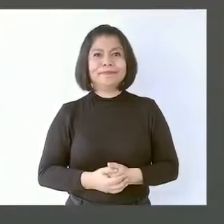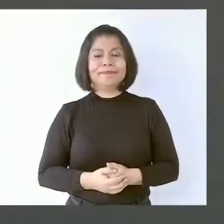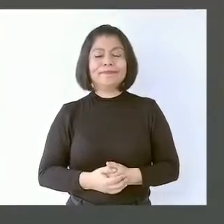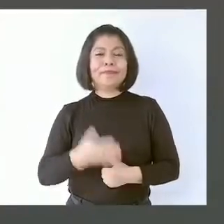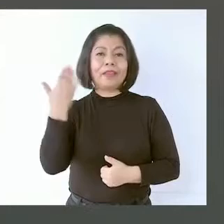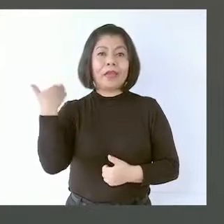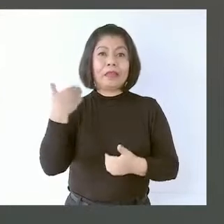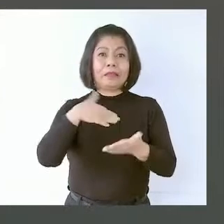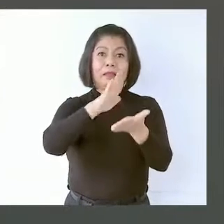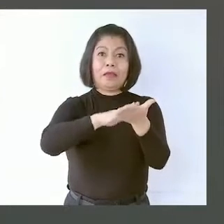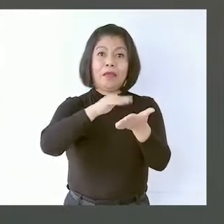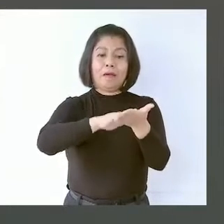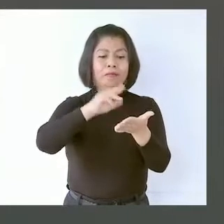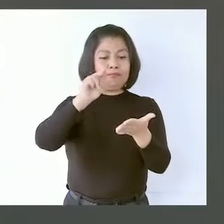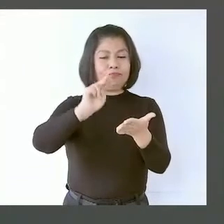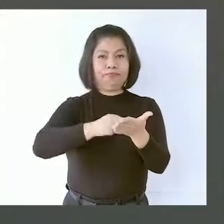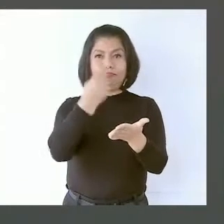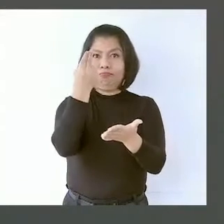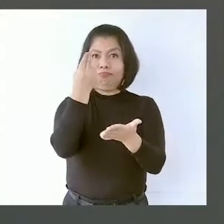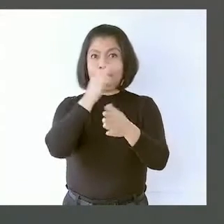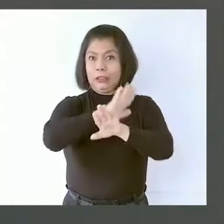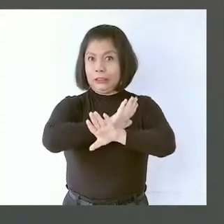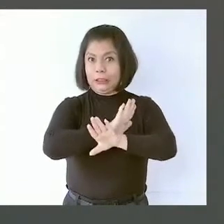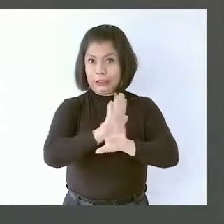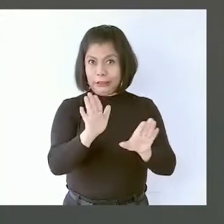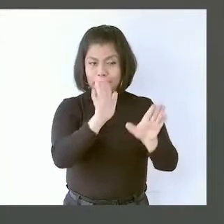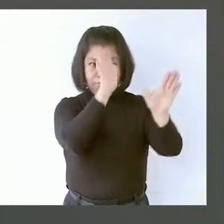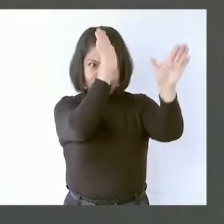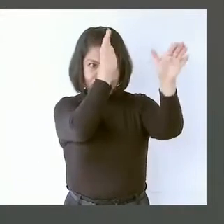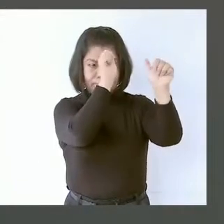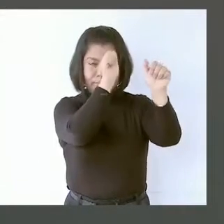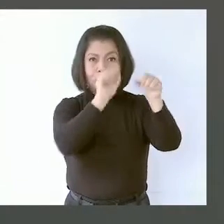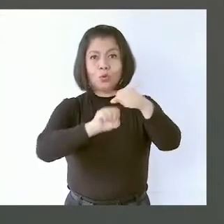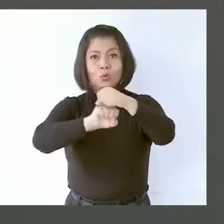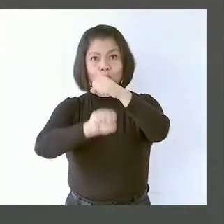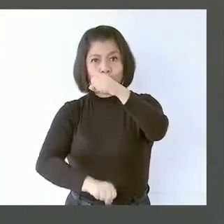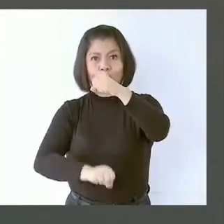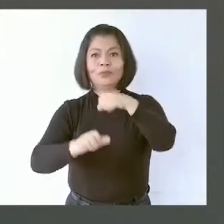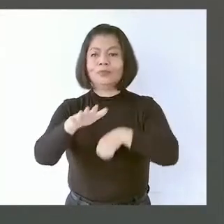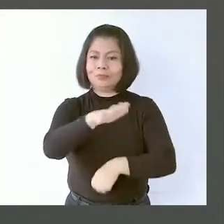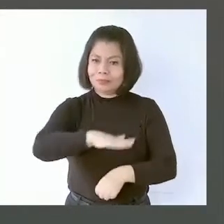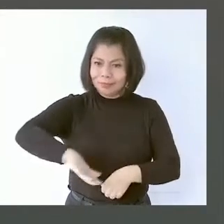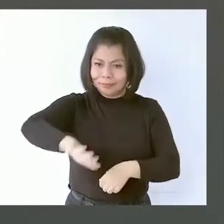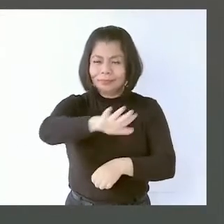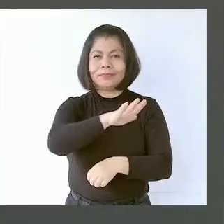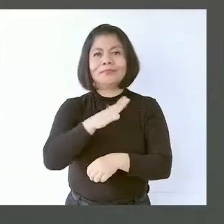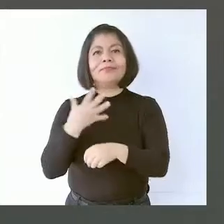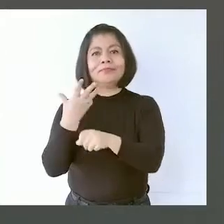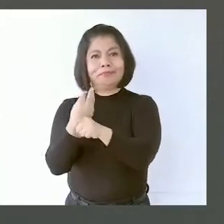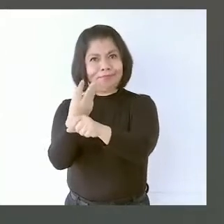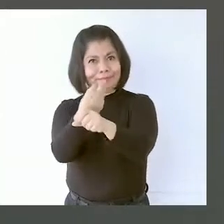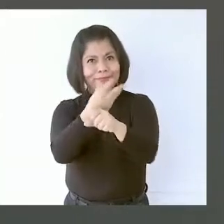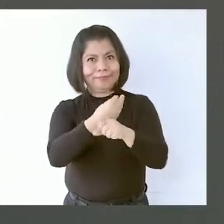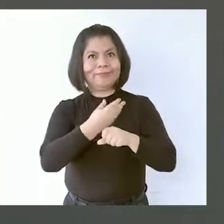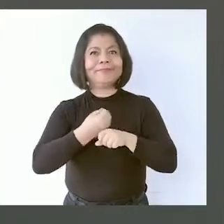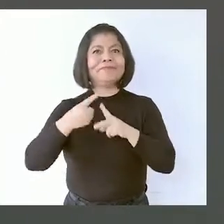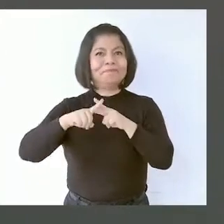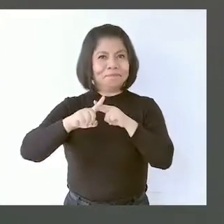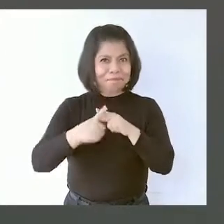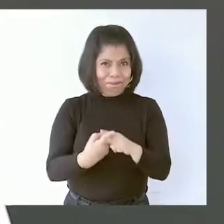contrato de el sur de este tramo. Agradecerle